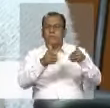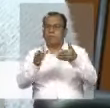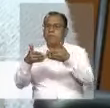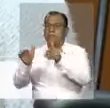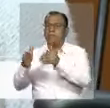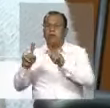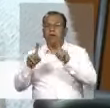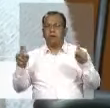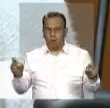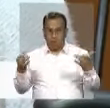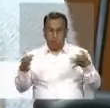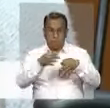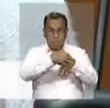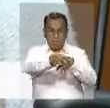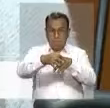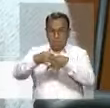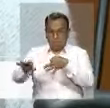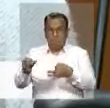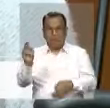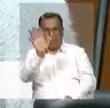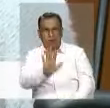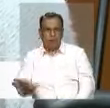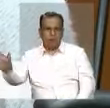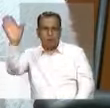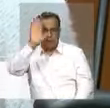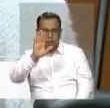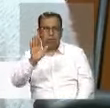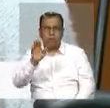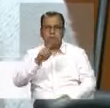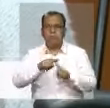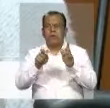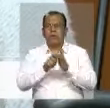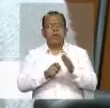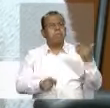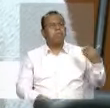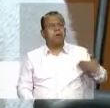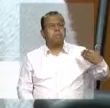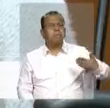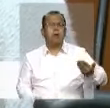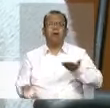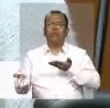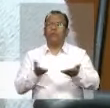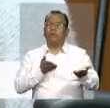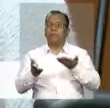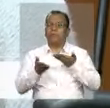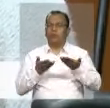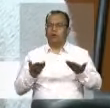mataderos municipales y regionales que venían prestando un servicio